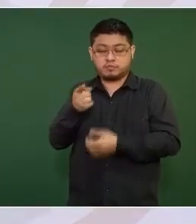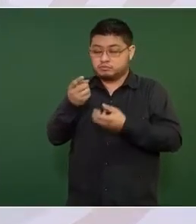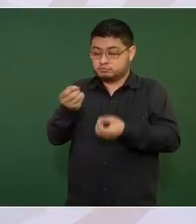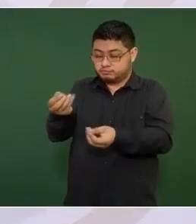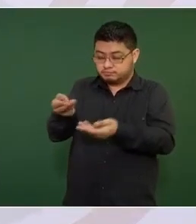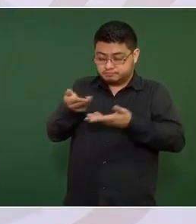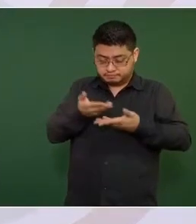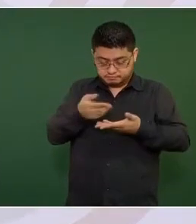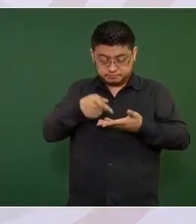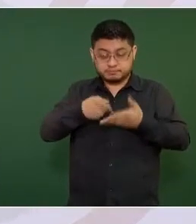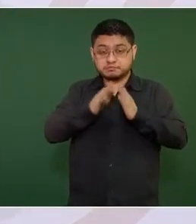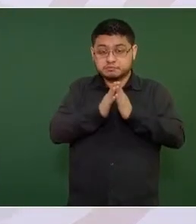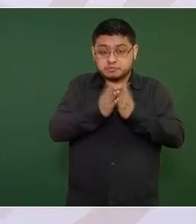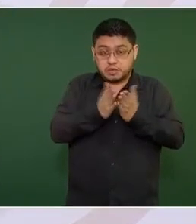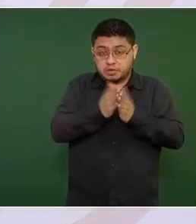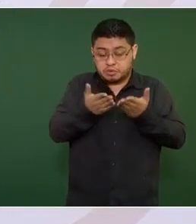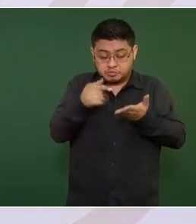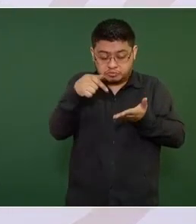texto.